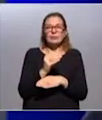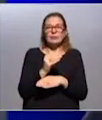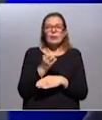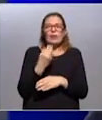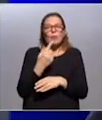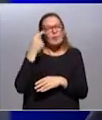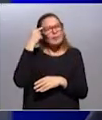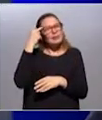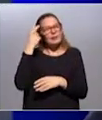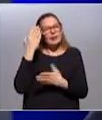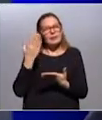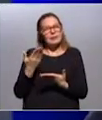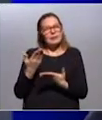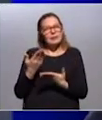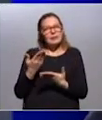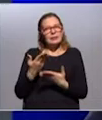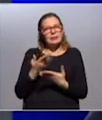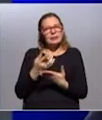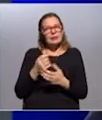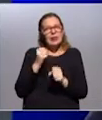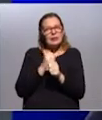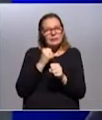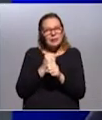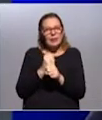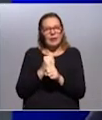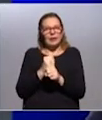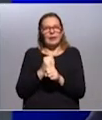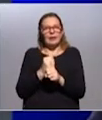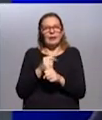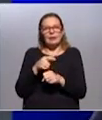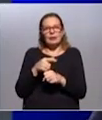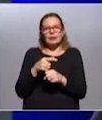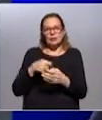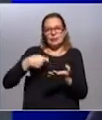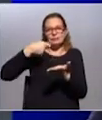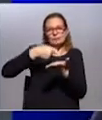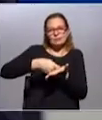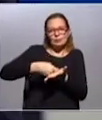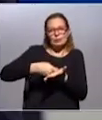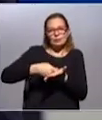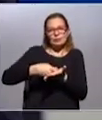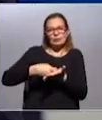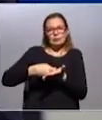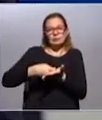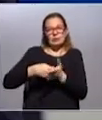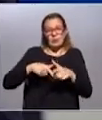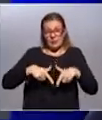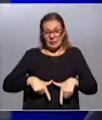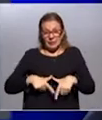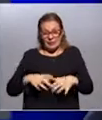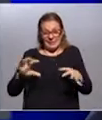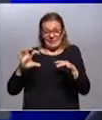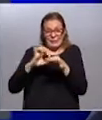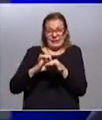cómo pensás que se van a trabajar en esto también de los recursos a nivel municipal que